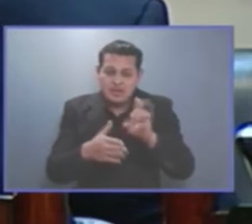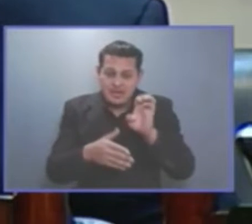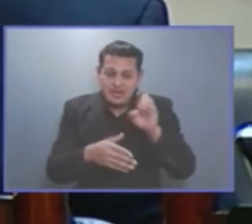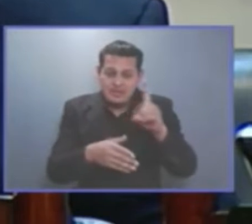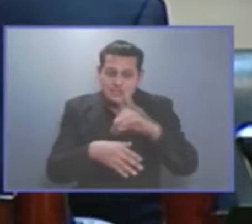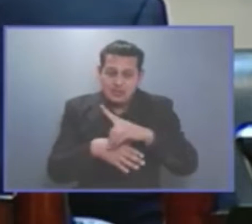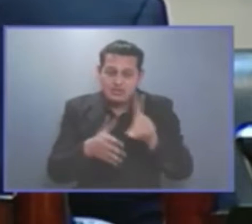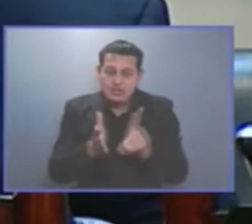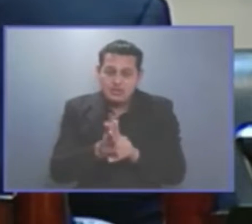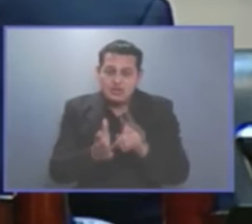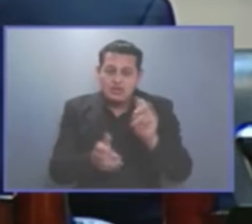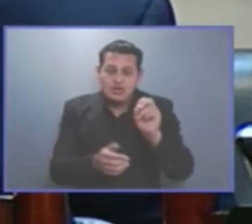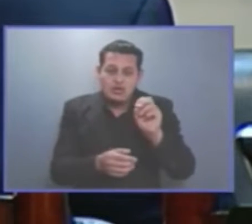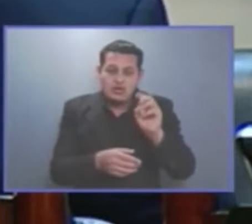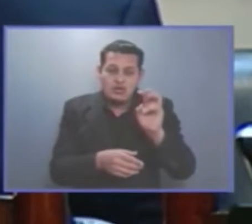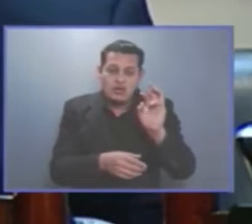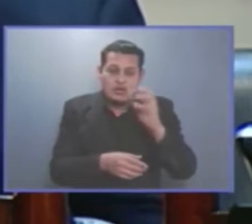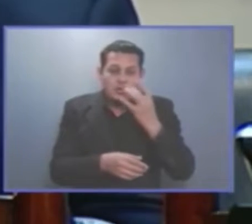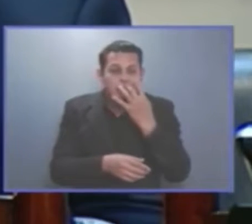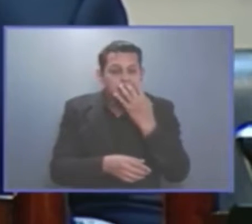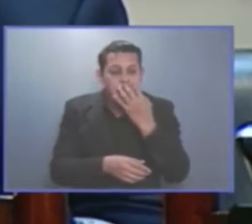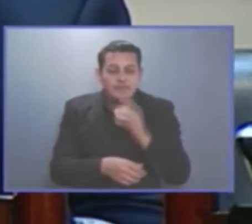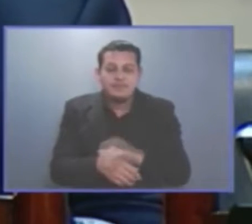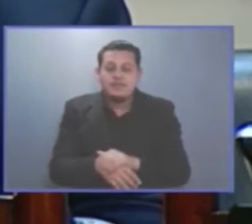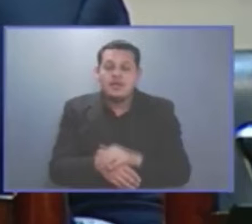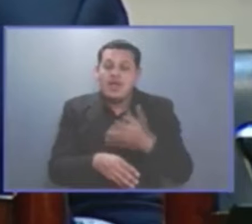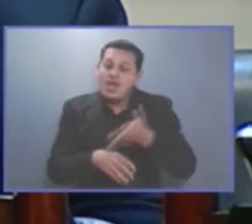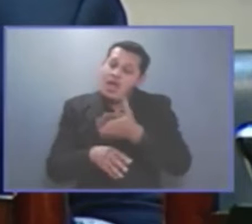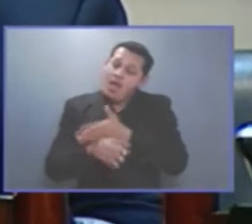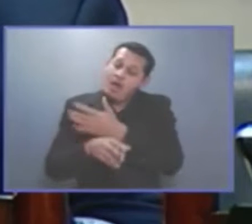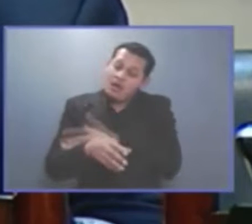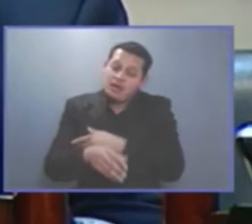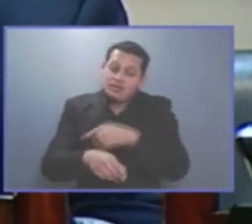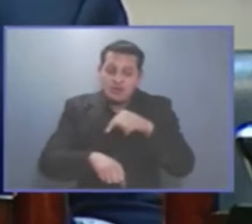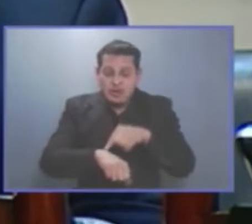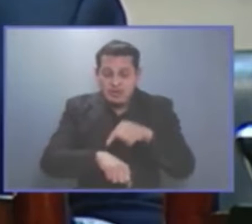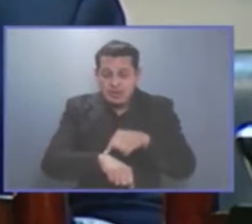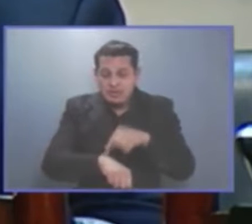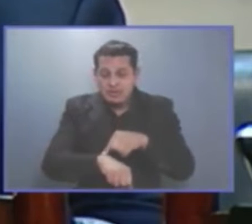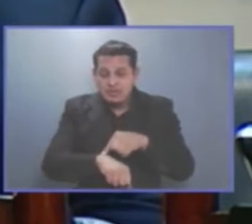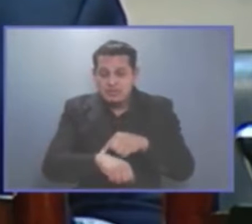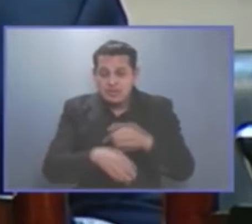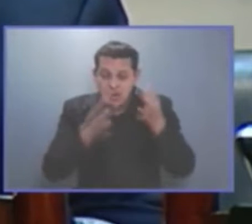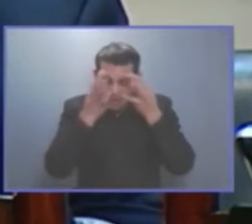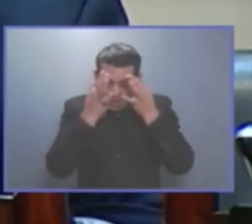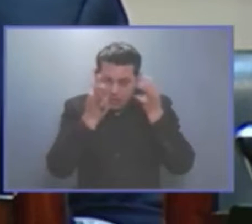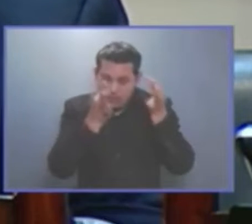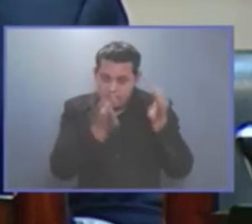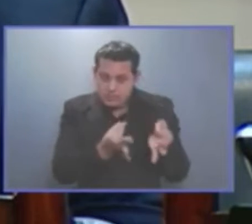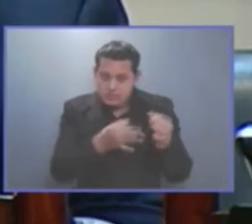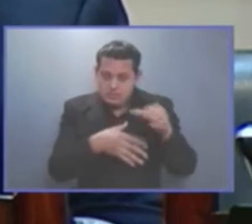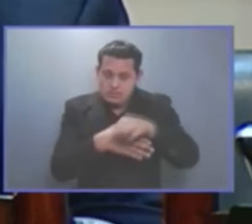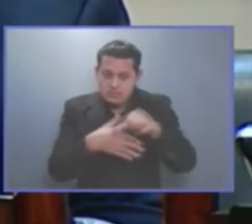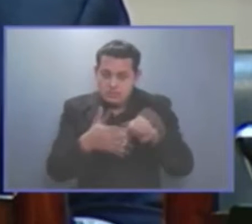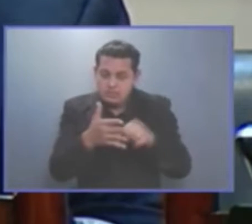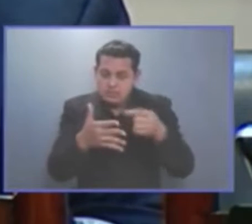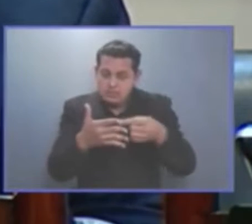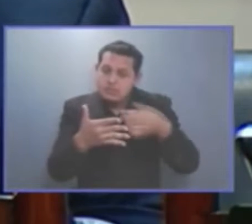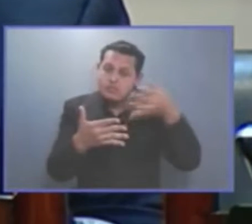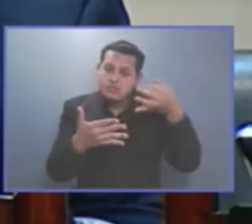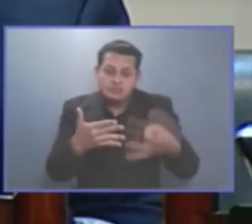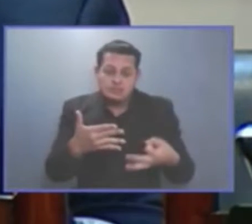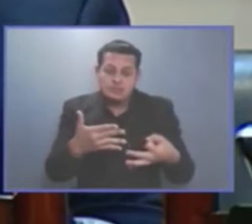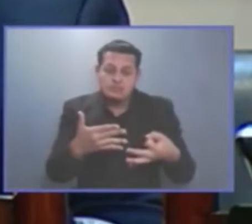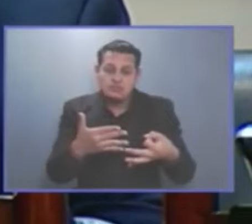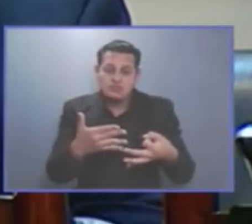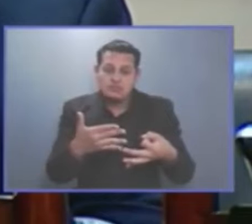norman quijano y en aquel momento la decisión de la asamblea legislativa